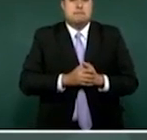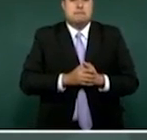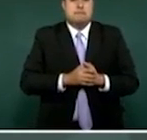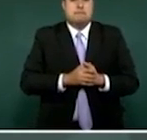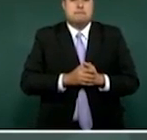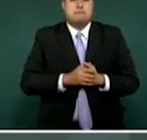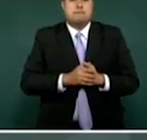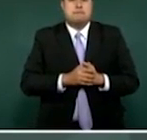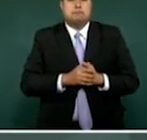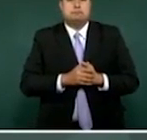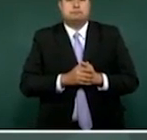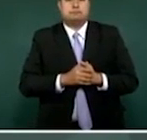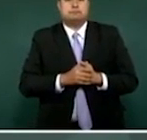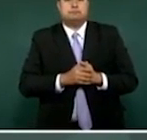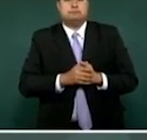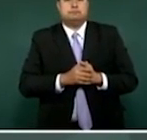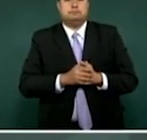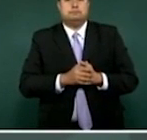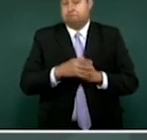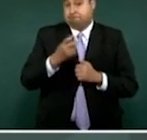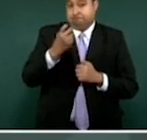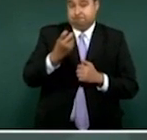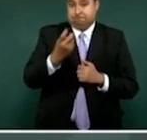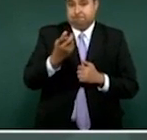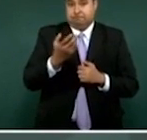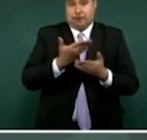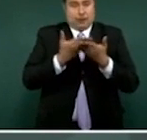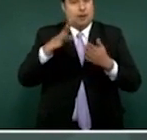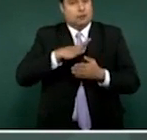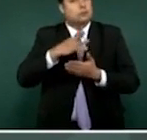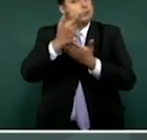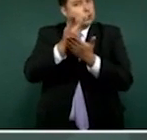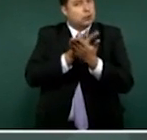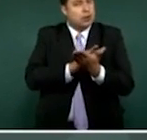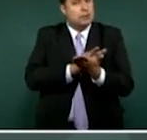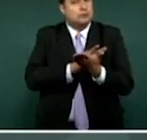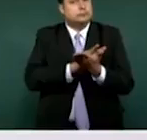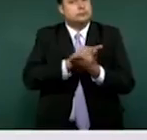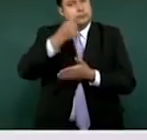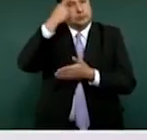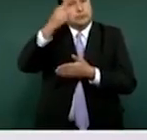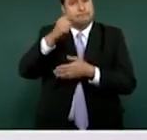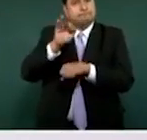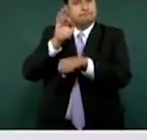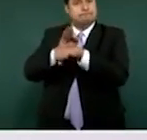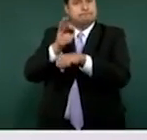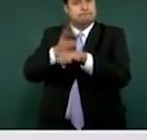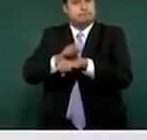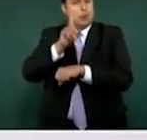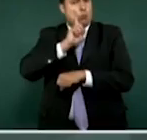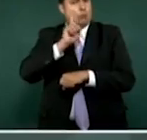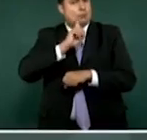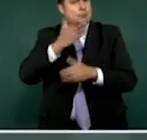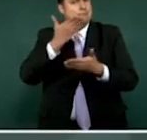Estamos llevando a cabo programas para el bienestar como nunca,